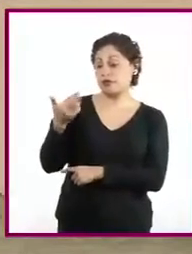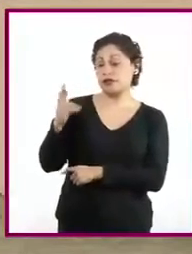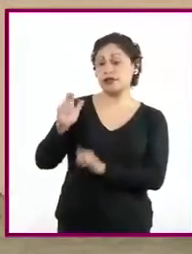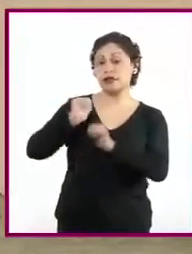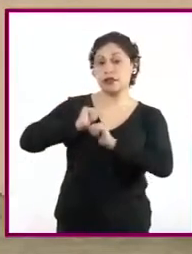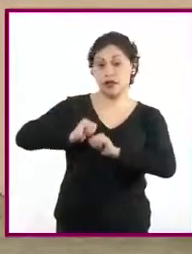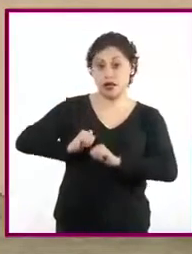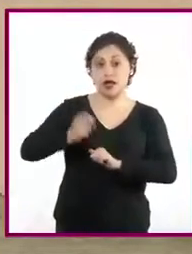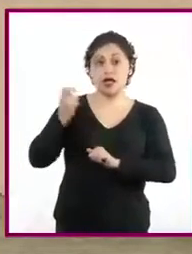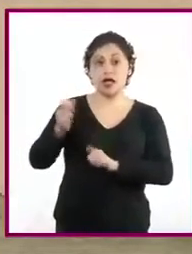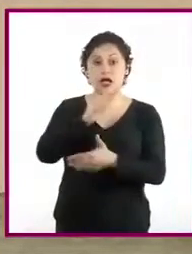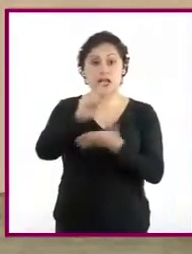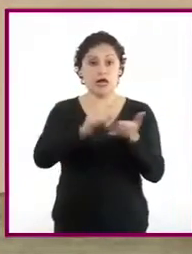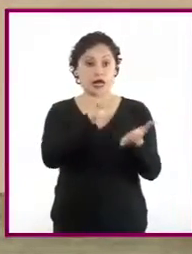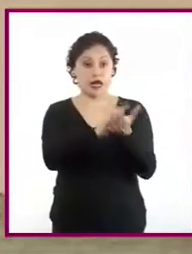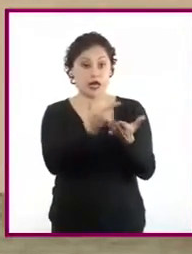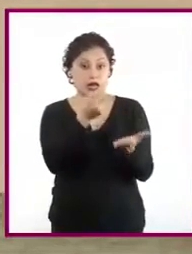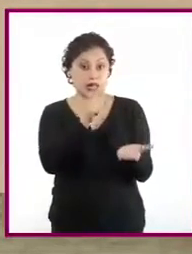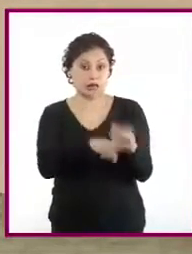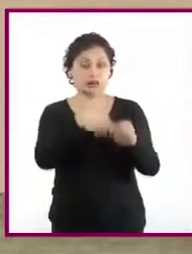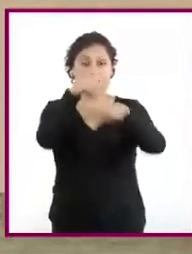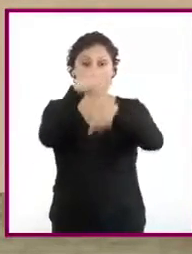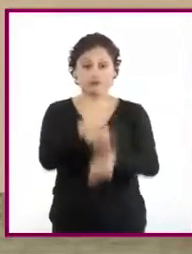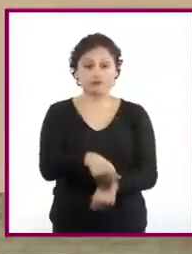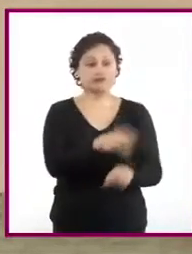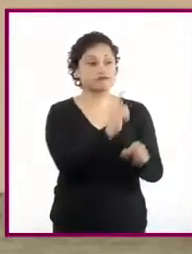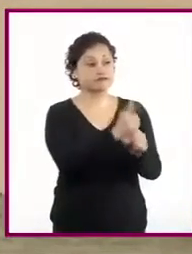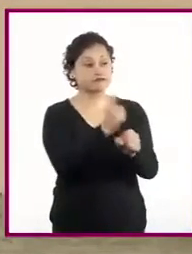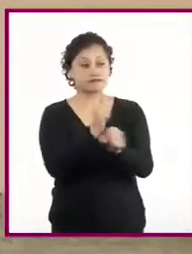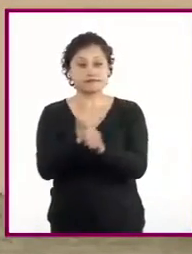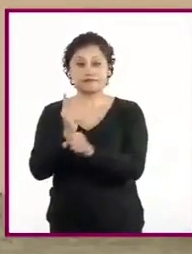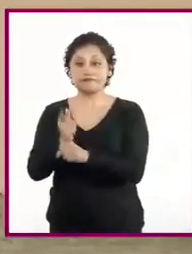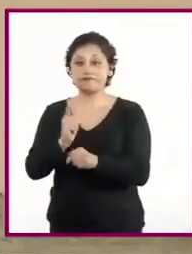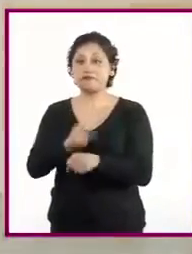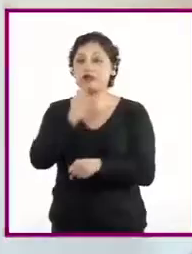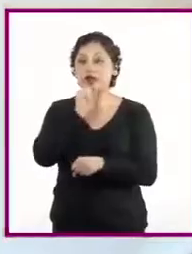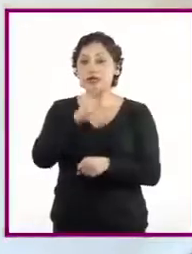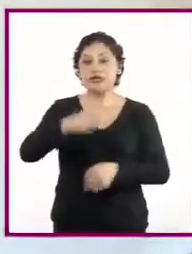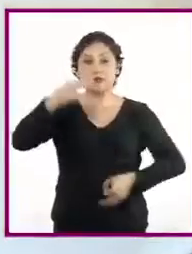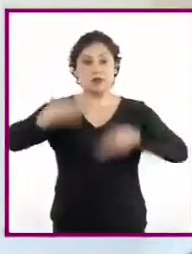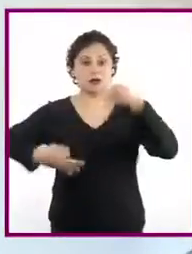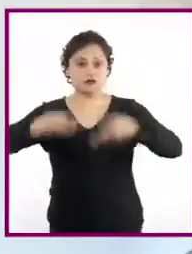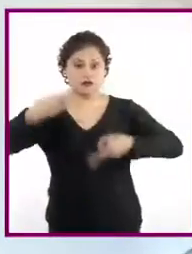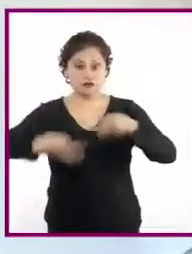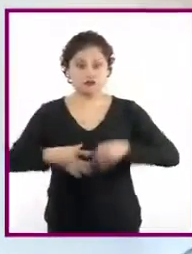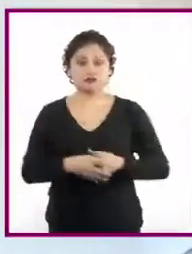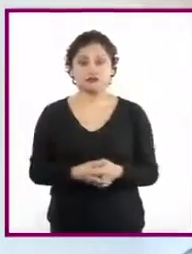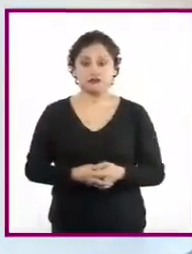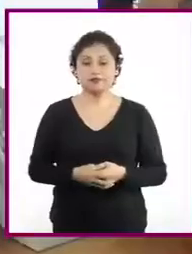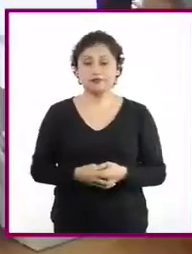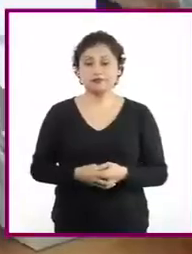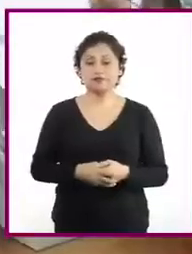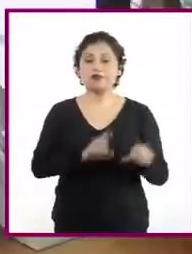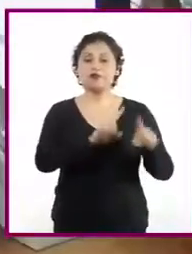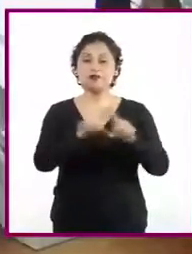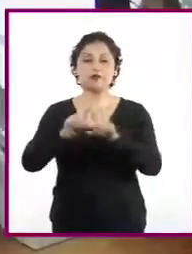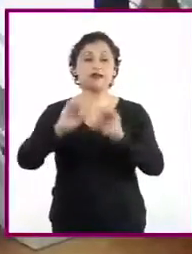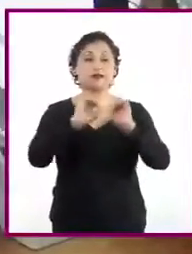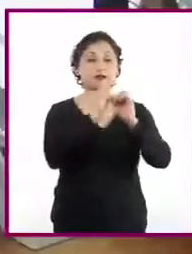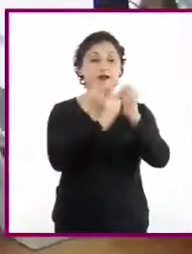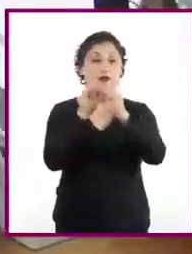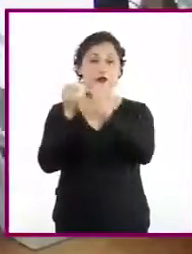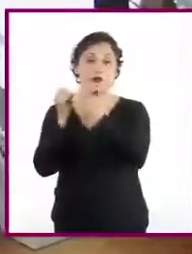cumplir las leyes de la Constitución Política, además de impartir y procurar justicia. Algunas de las organizaciones internacionales